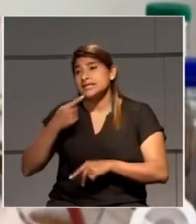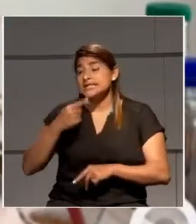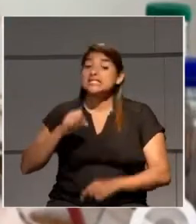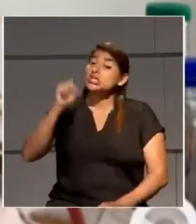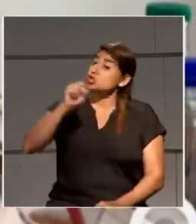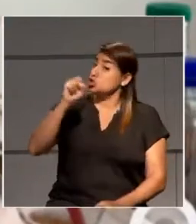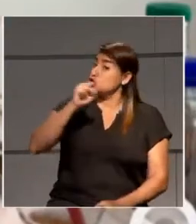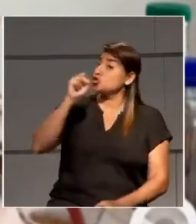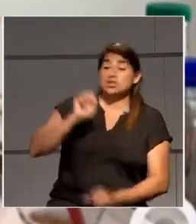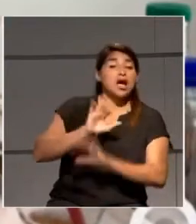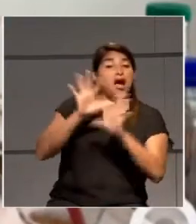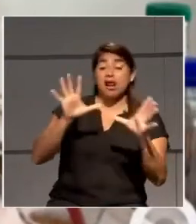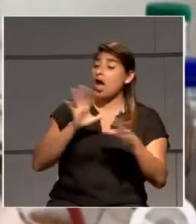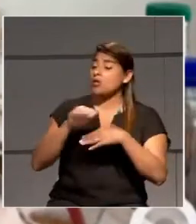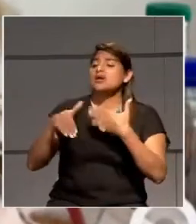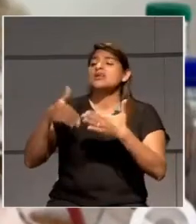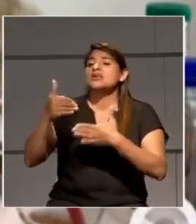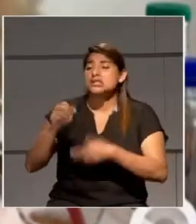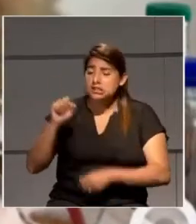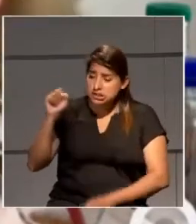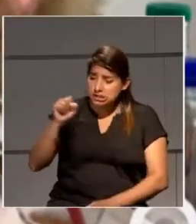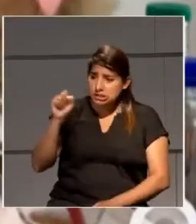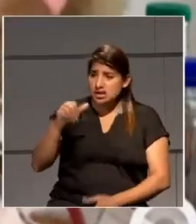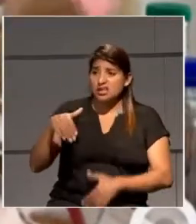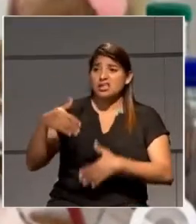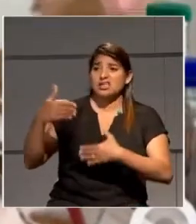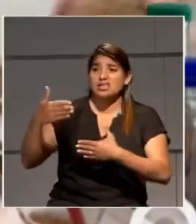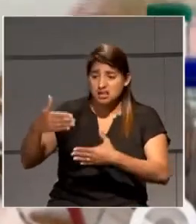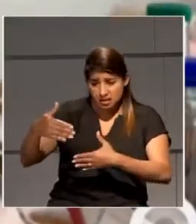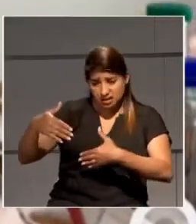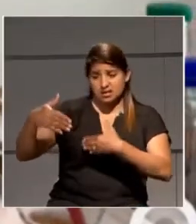dice sí, y ajá,